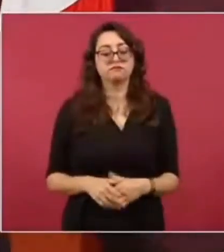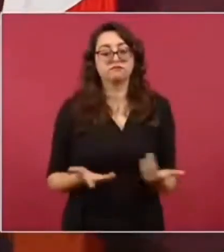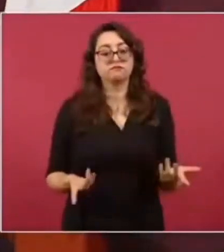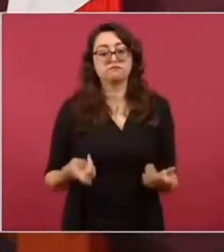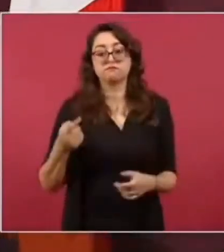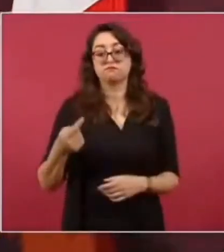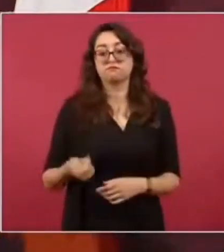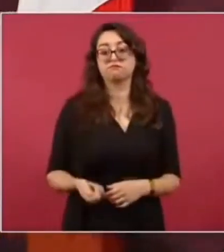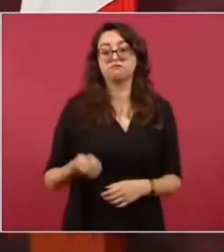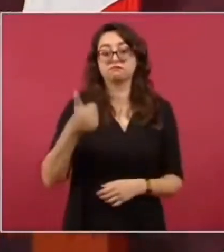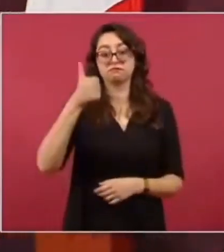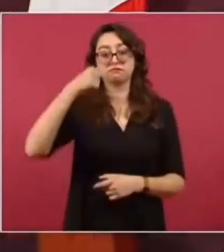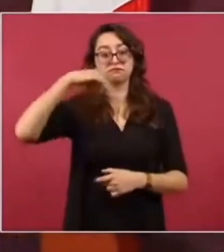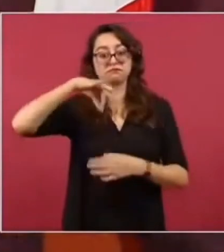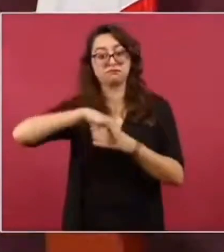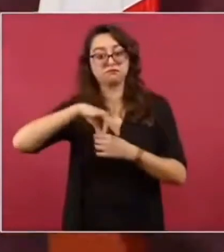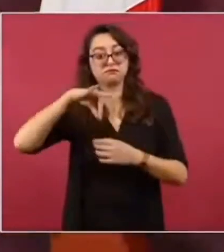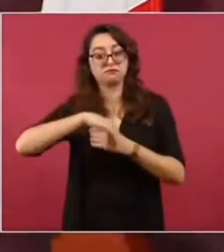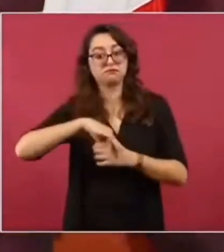libre y secreto,